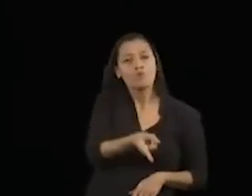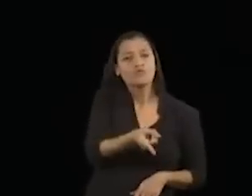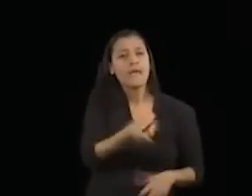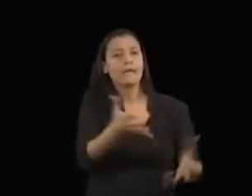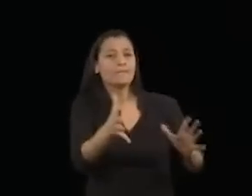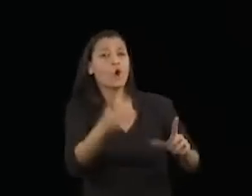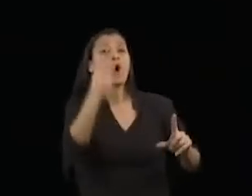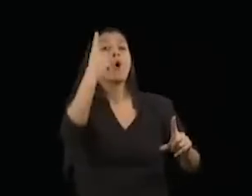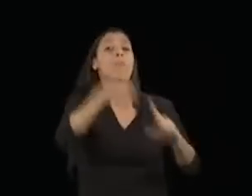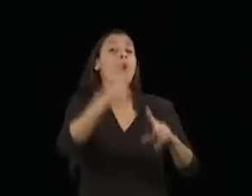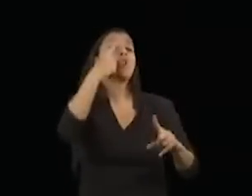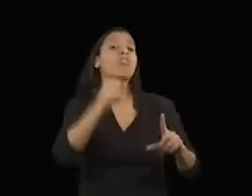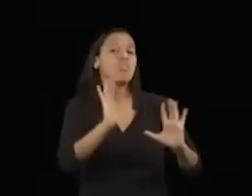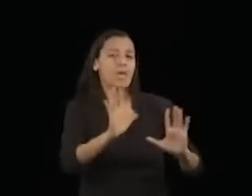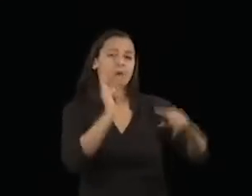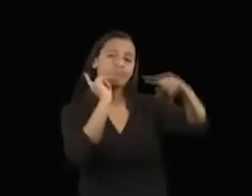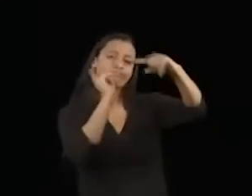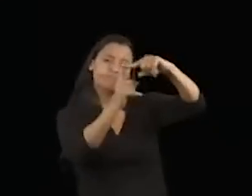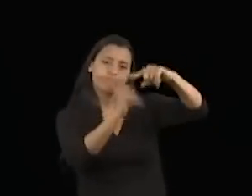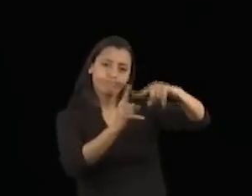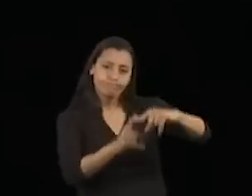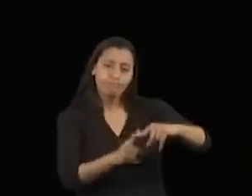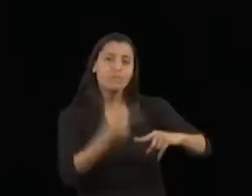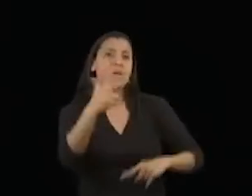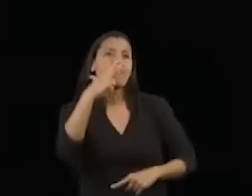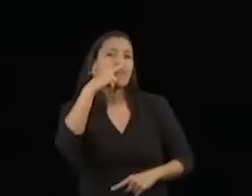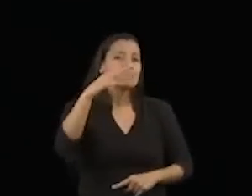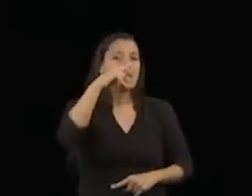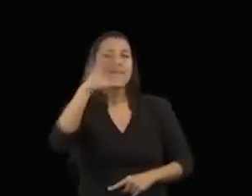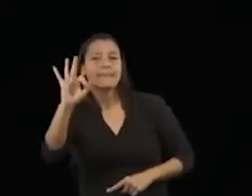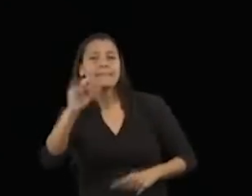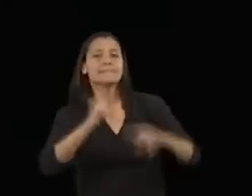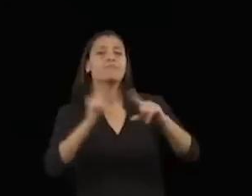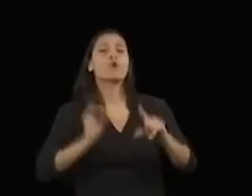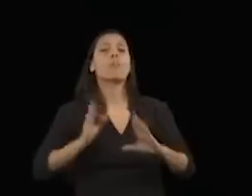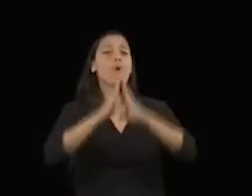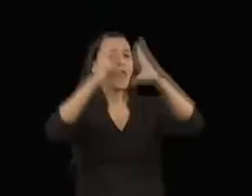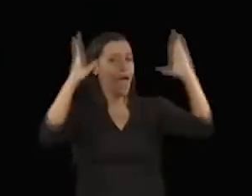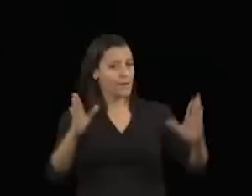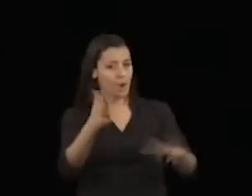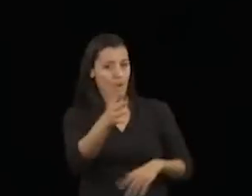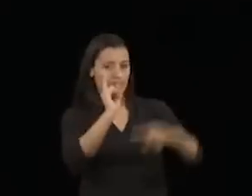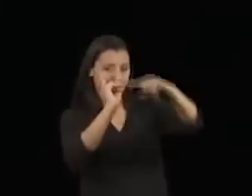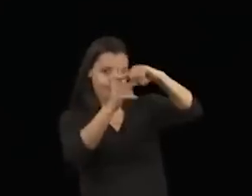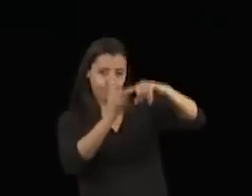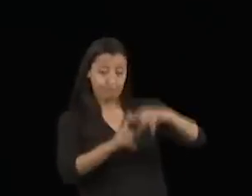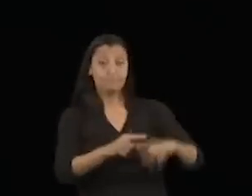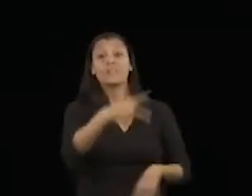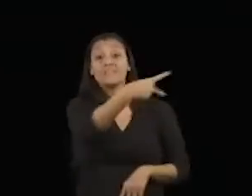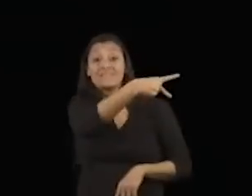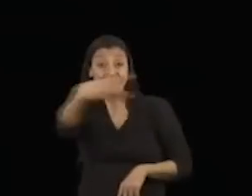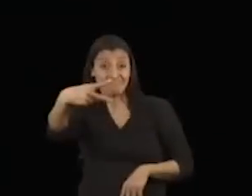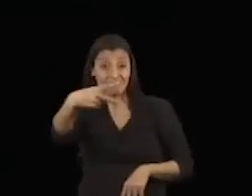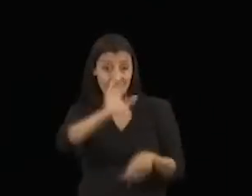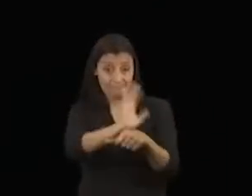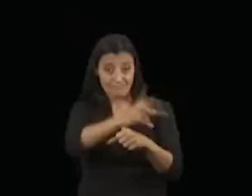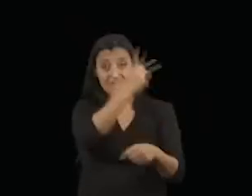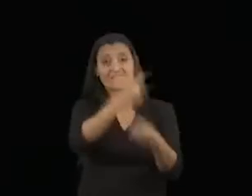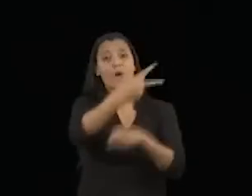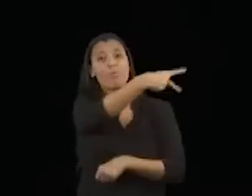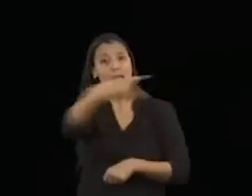1% diario, que es algo así como 3.700 anual. En la segunda semana se